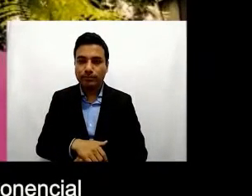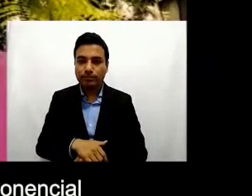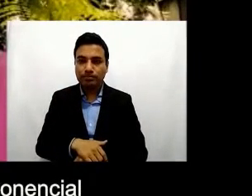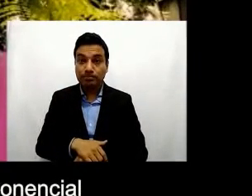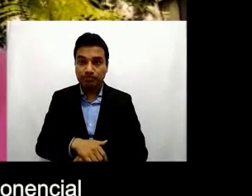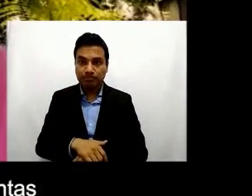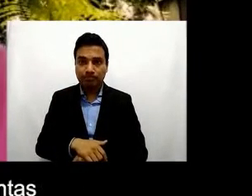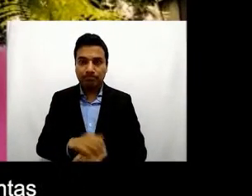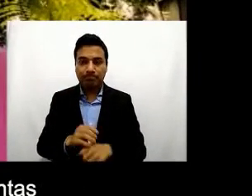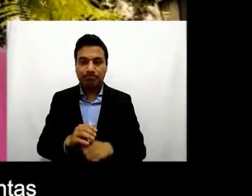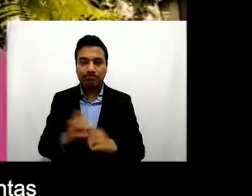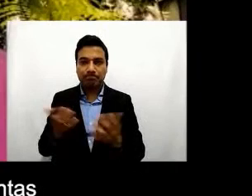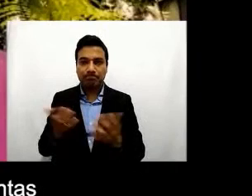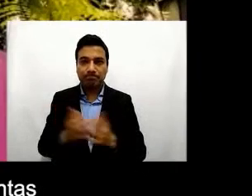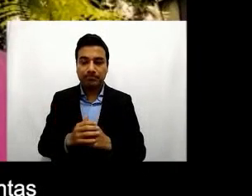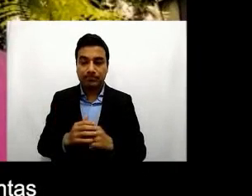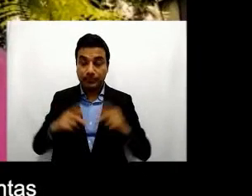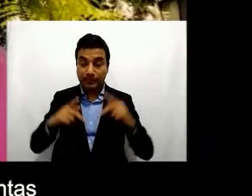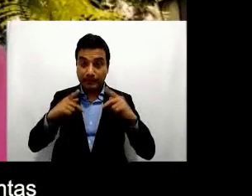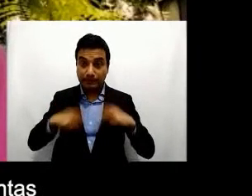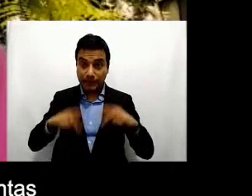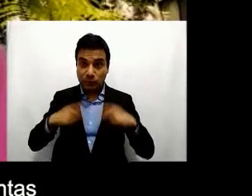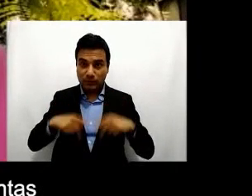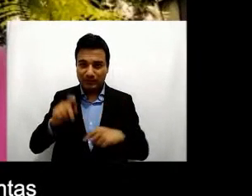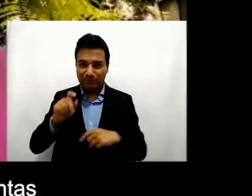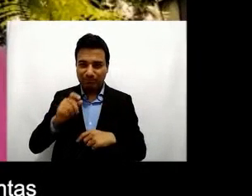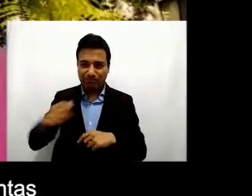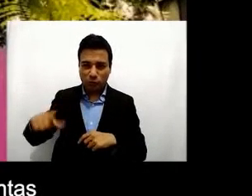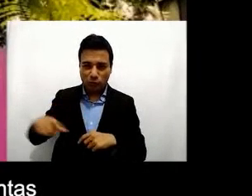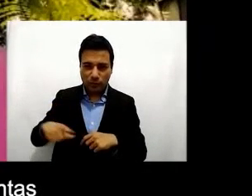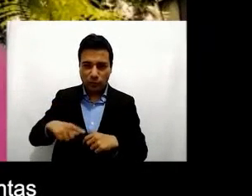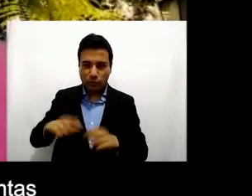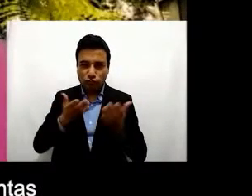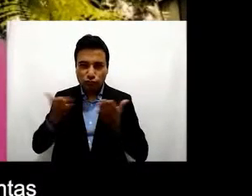exponencial para las y los servidores públicos de herramientas tecnológicas y digitales.